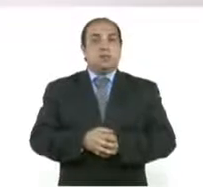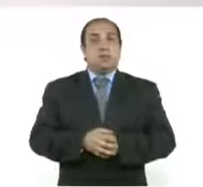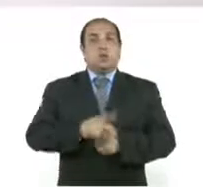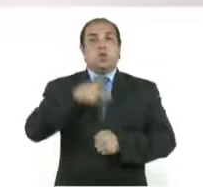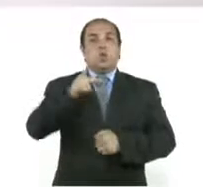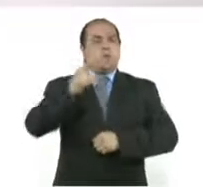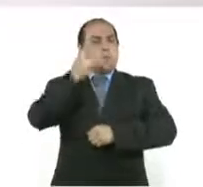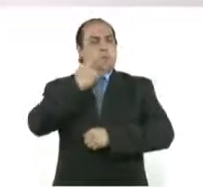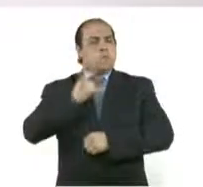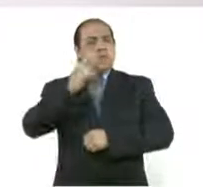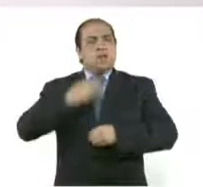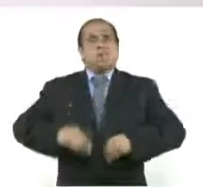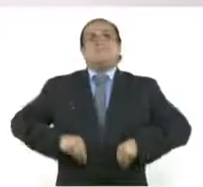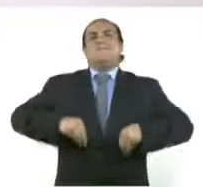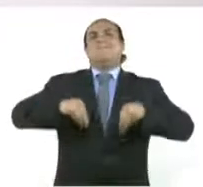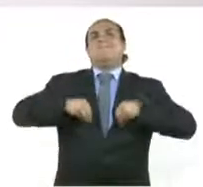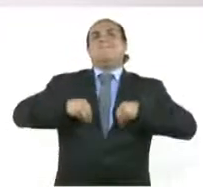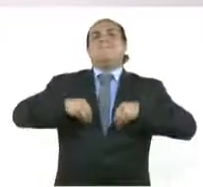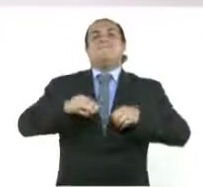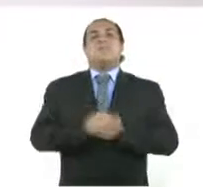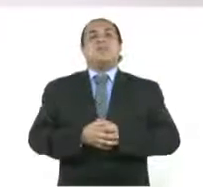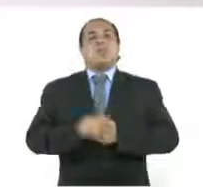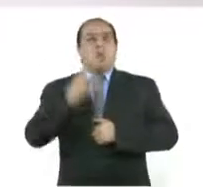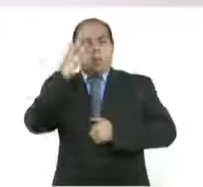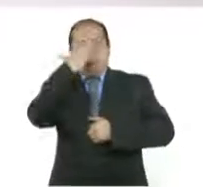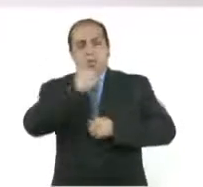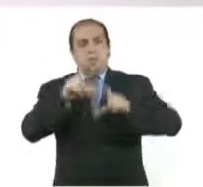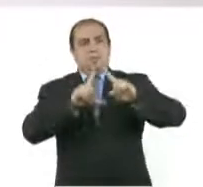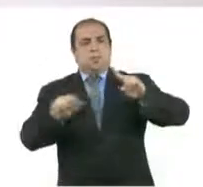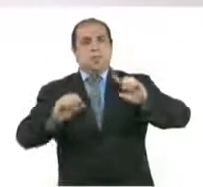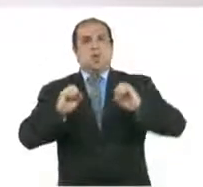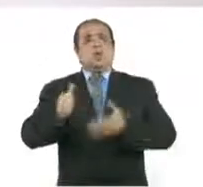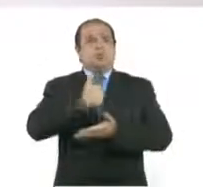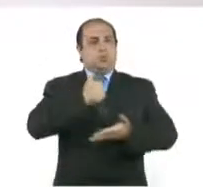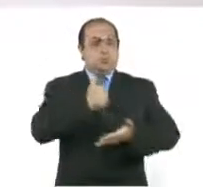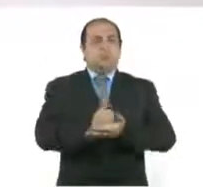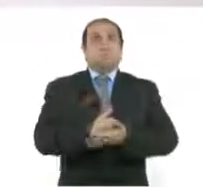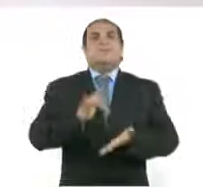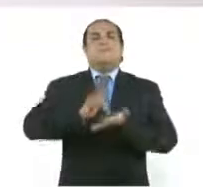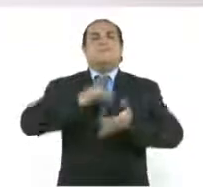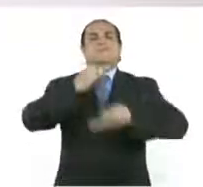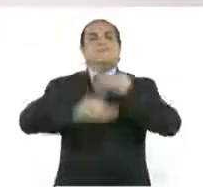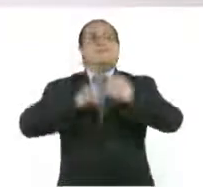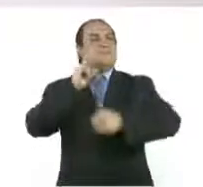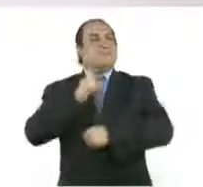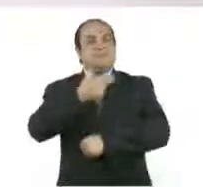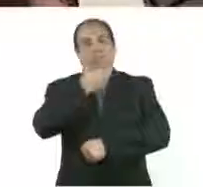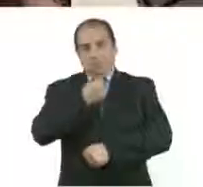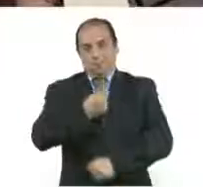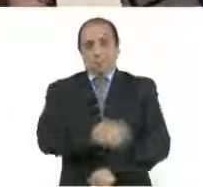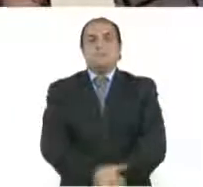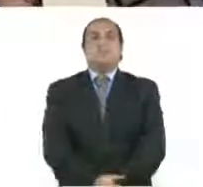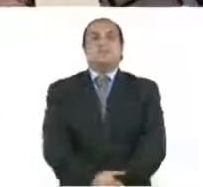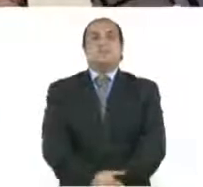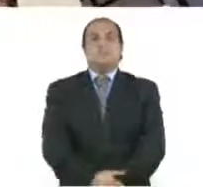su vida a esta hermosa patria y a esta hermosa ciudad. Muchas gracias a todos y a todas.